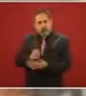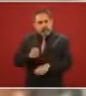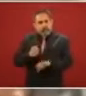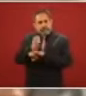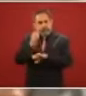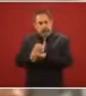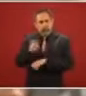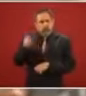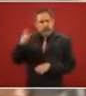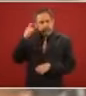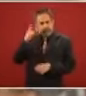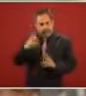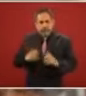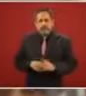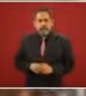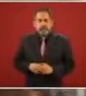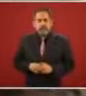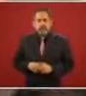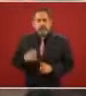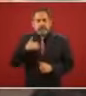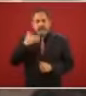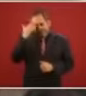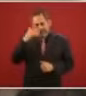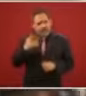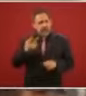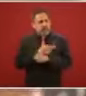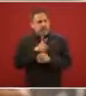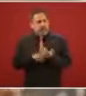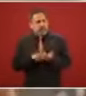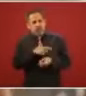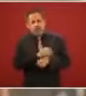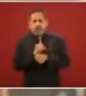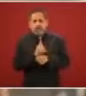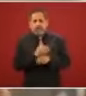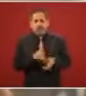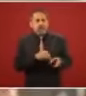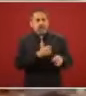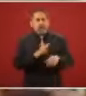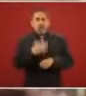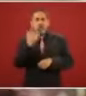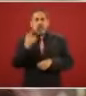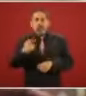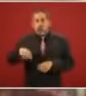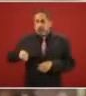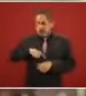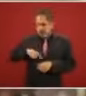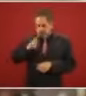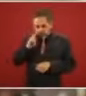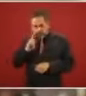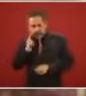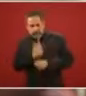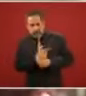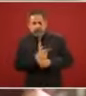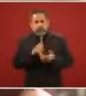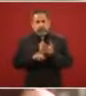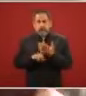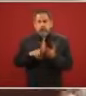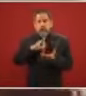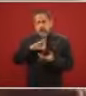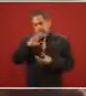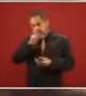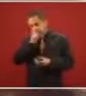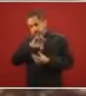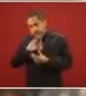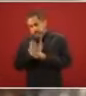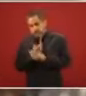estados. Quiero saber cuál es el cauce de esa investigación, porque nosotros en el diario Bajo Palabra tenemos una carpeta